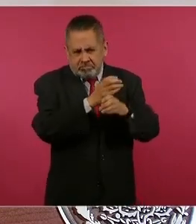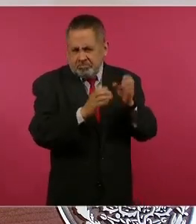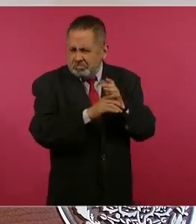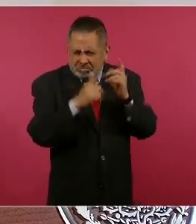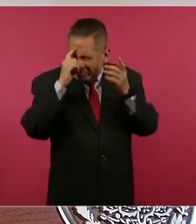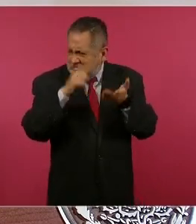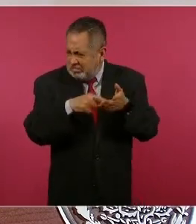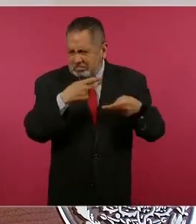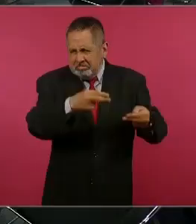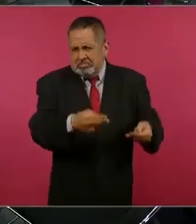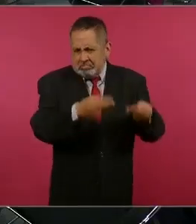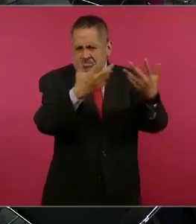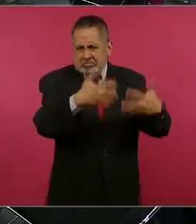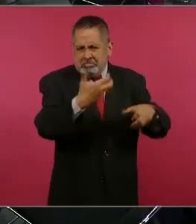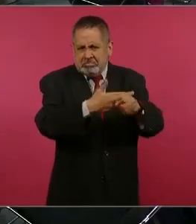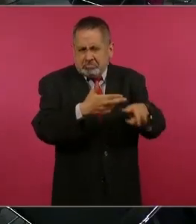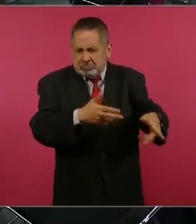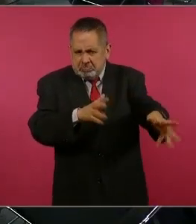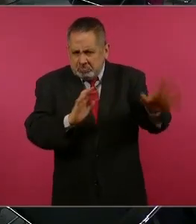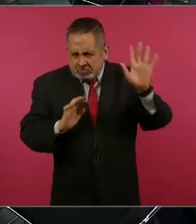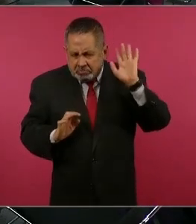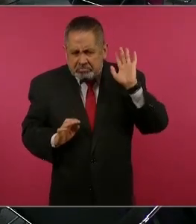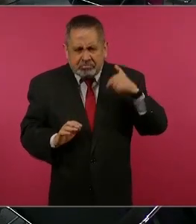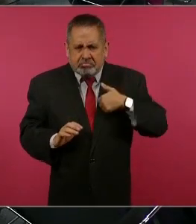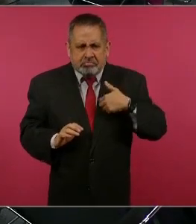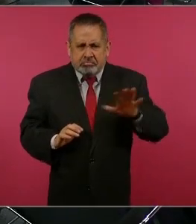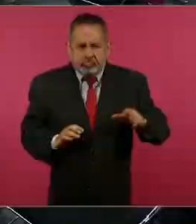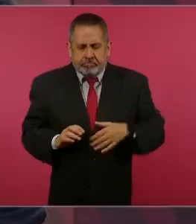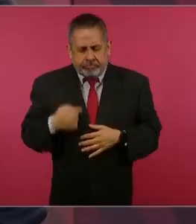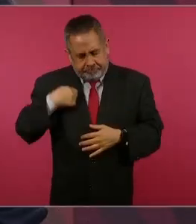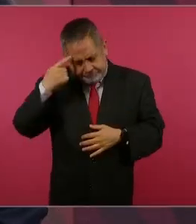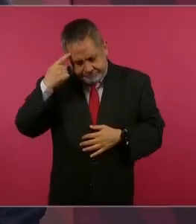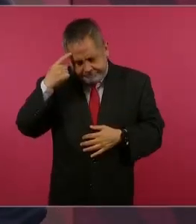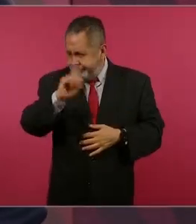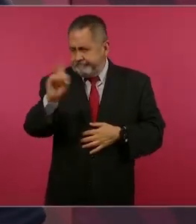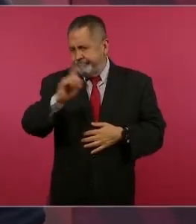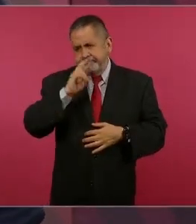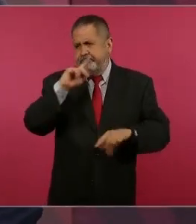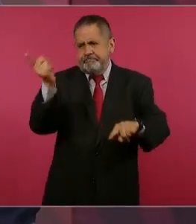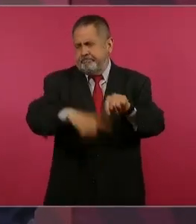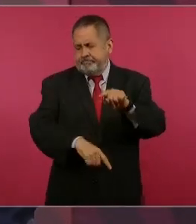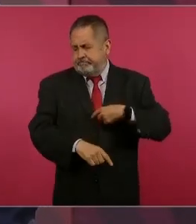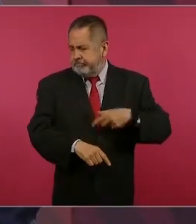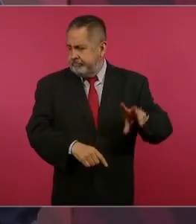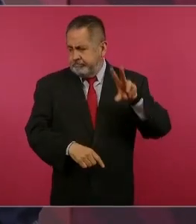se dedica a eso, tiene su empresa, pero no.